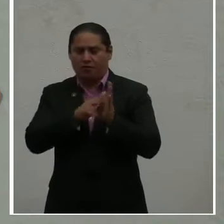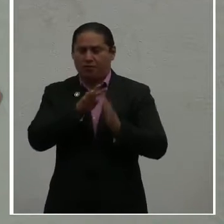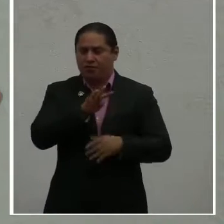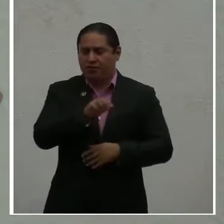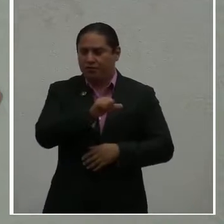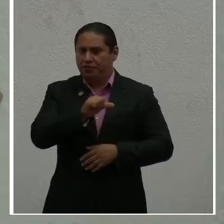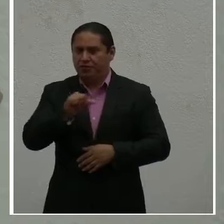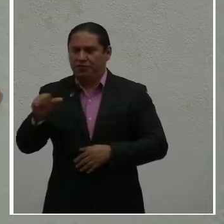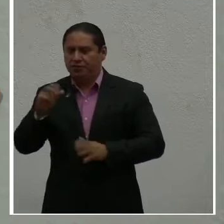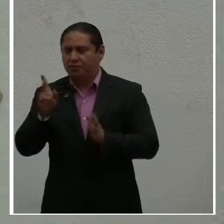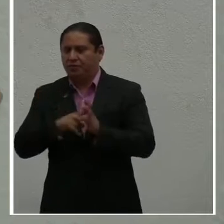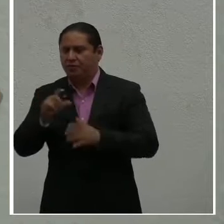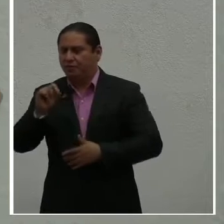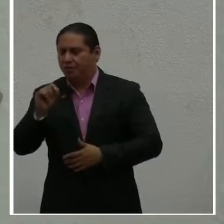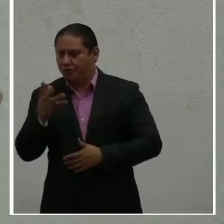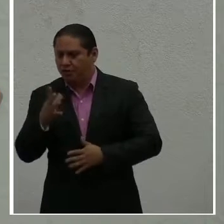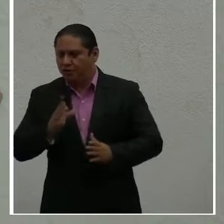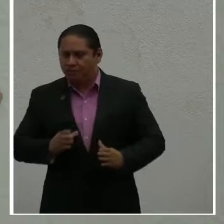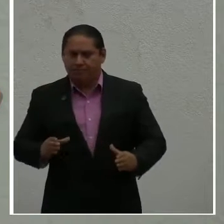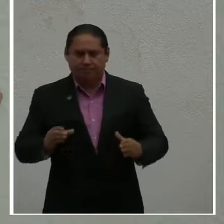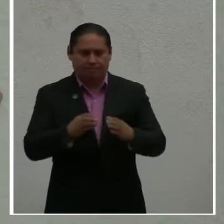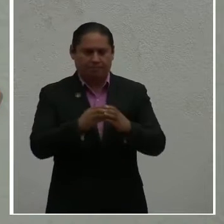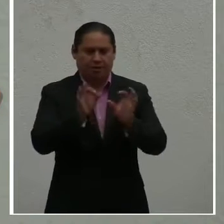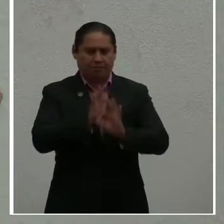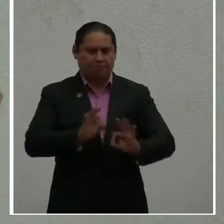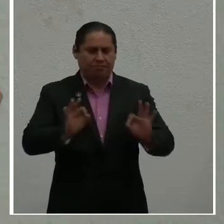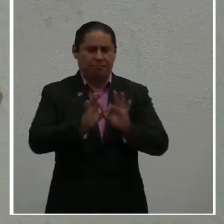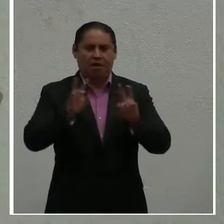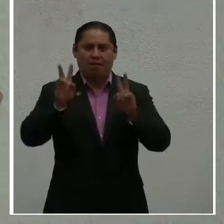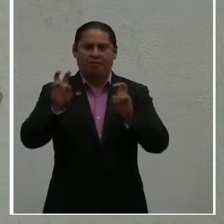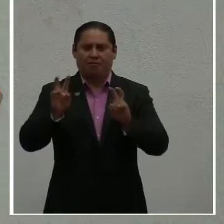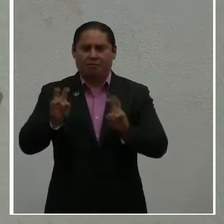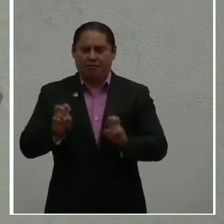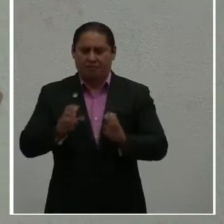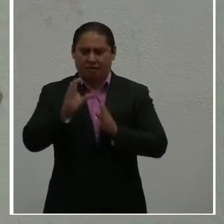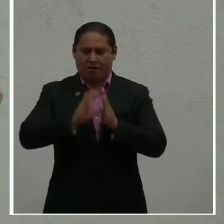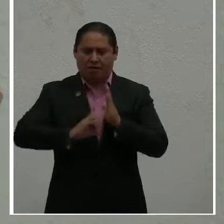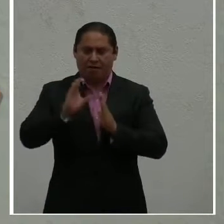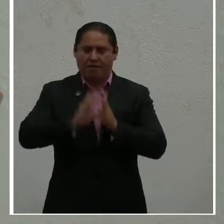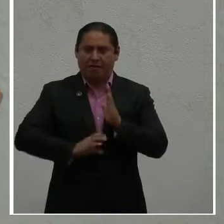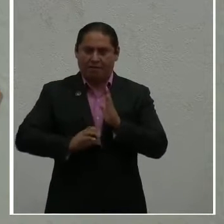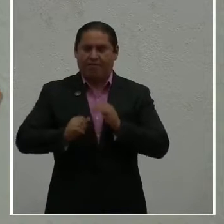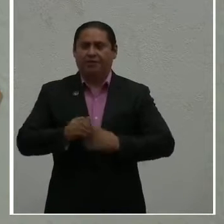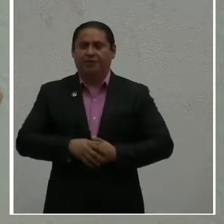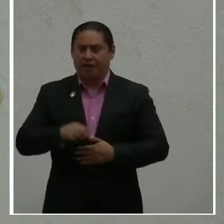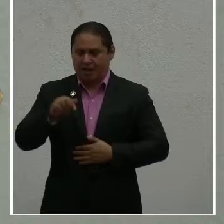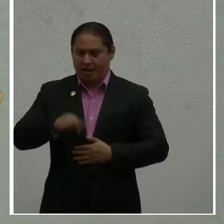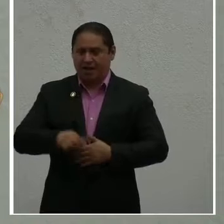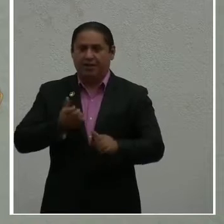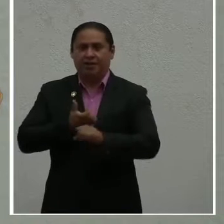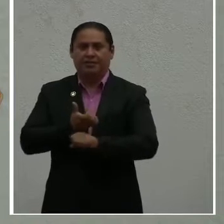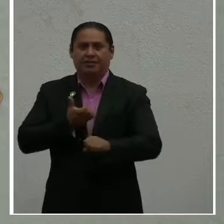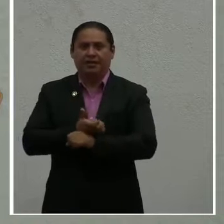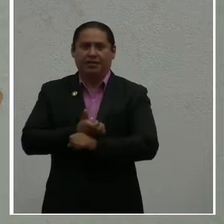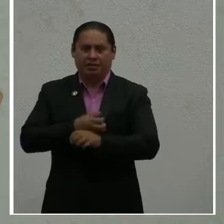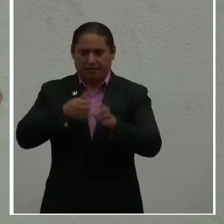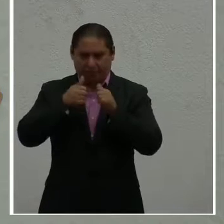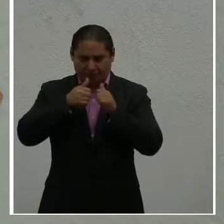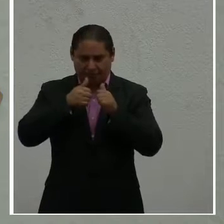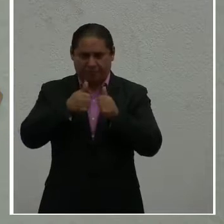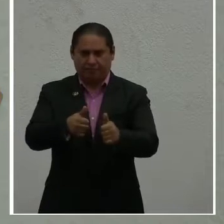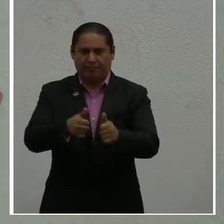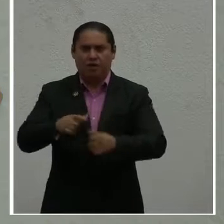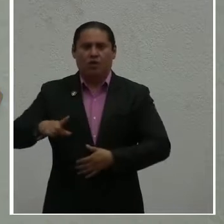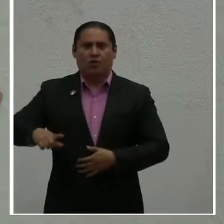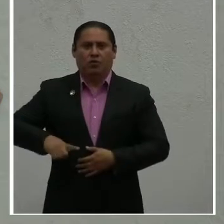2019-2024. Integra los principales temas de la agenda pública en la entidad, que son atendidos por el